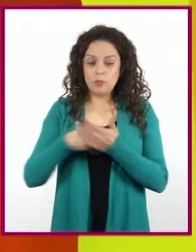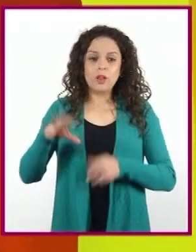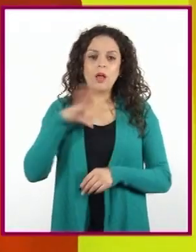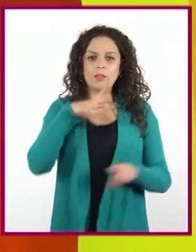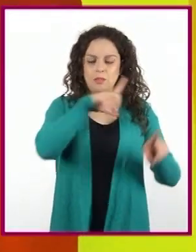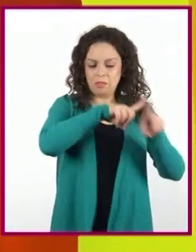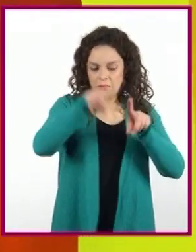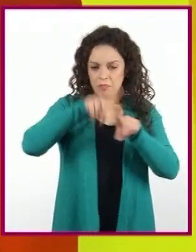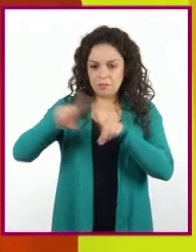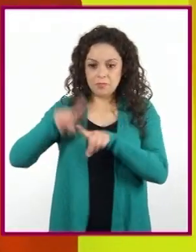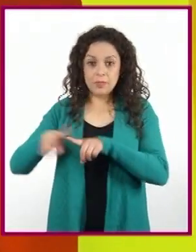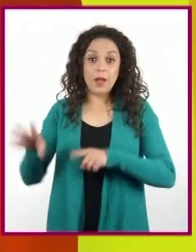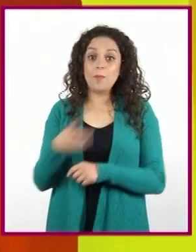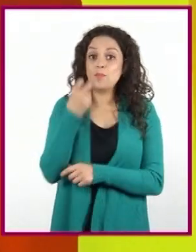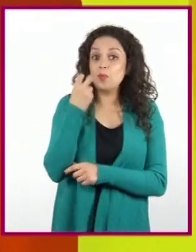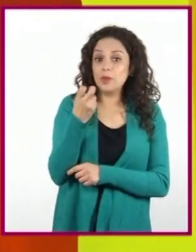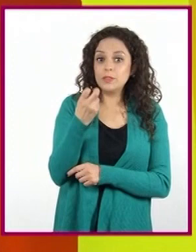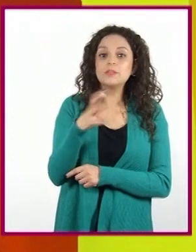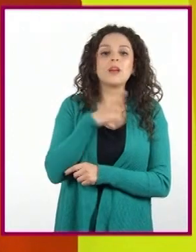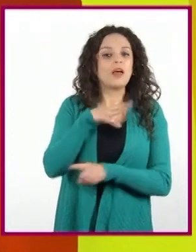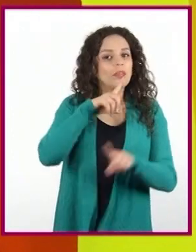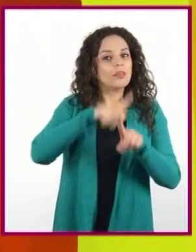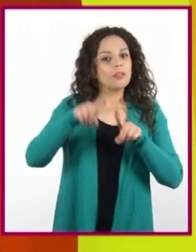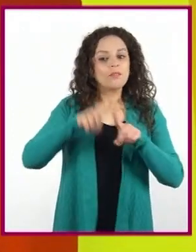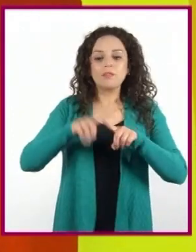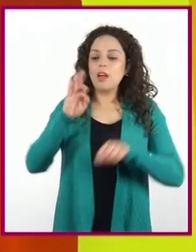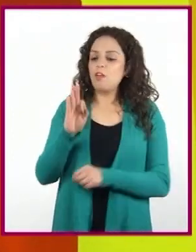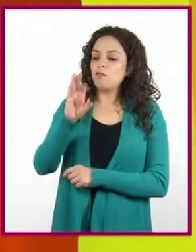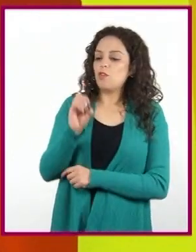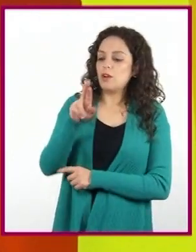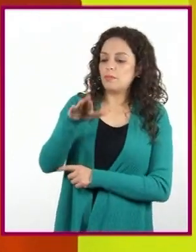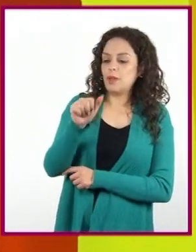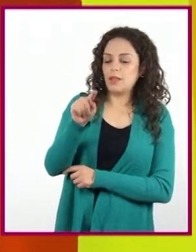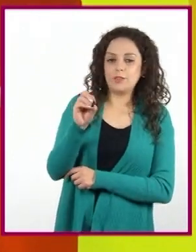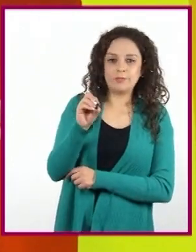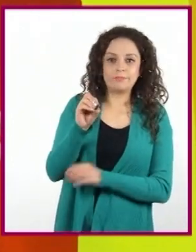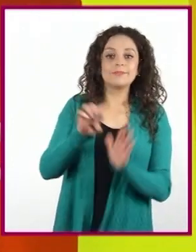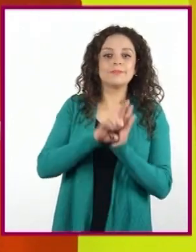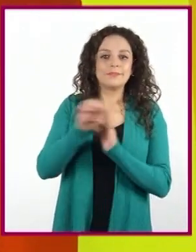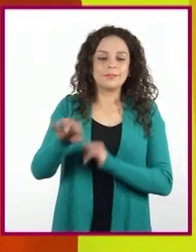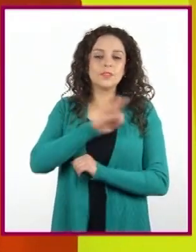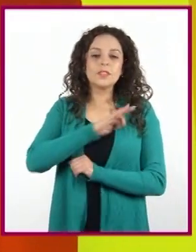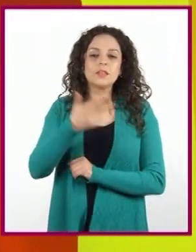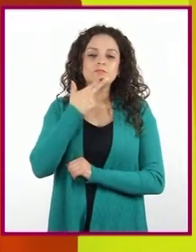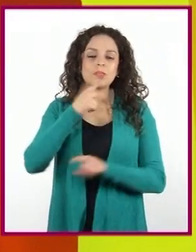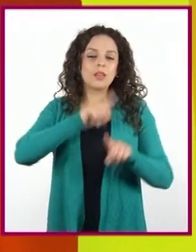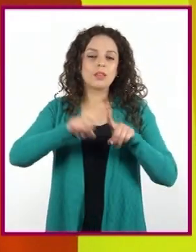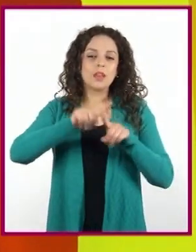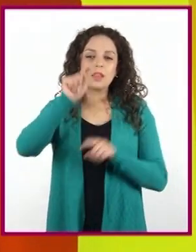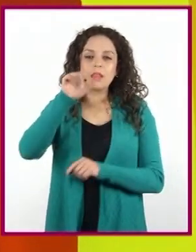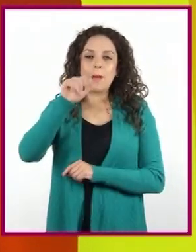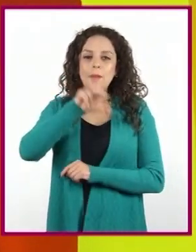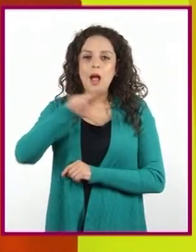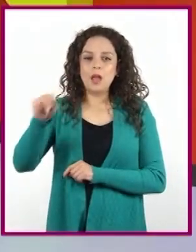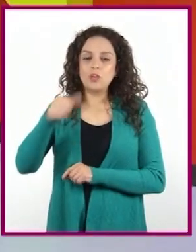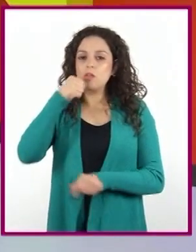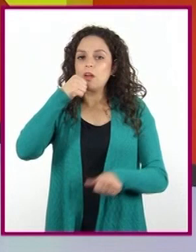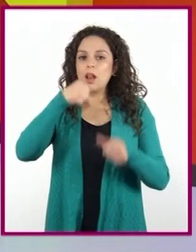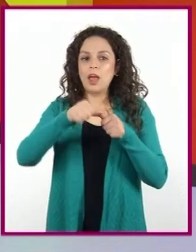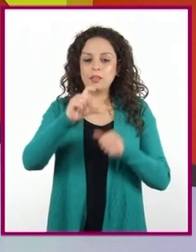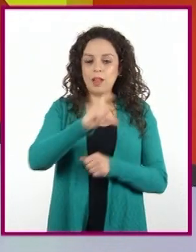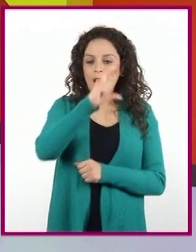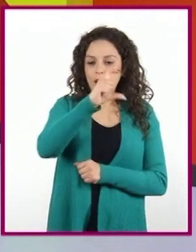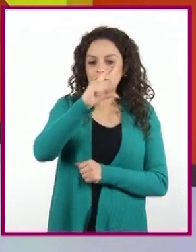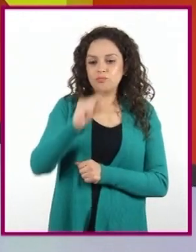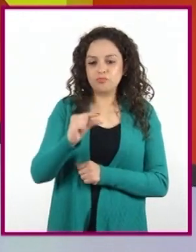y, por tal, tener distintos formatos, es decir, pueden utilizar otros tamaños y tipos de letras,